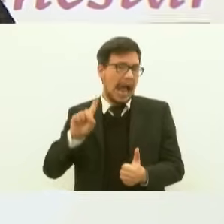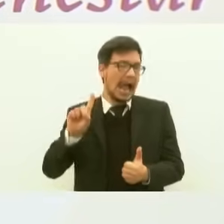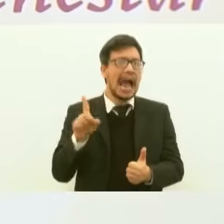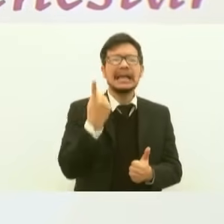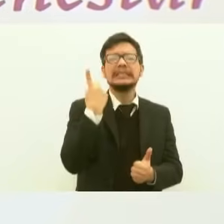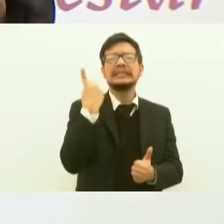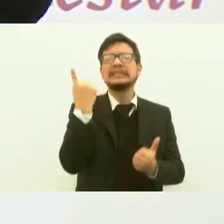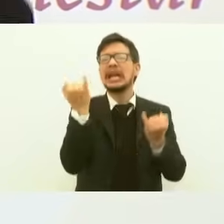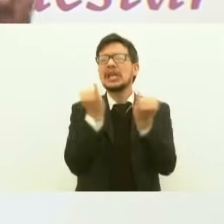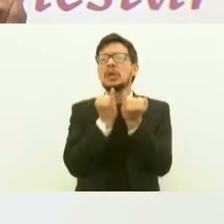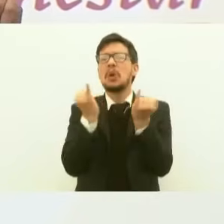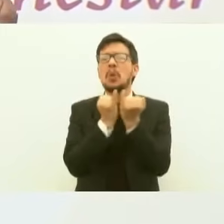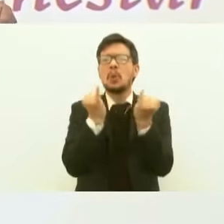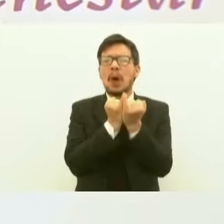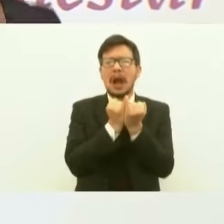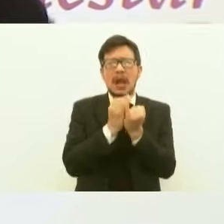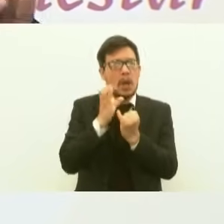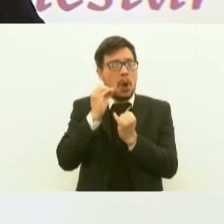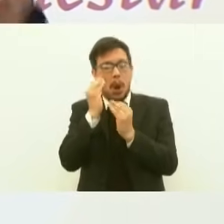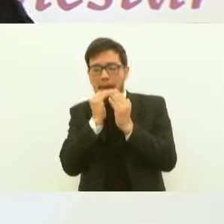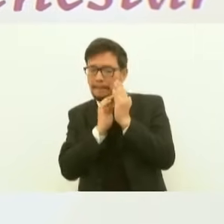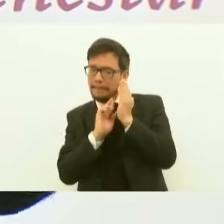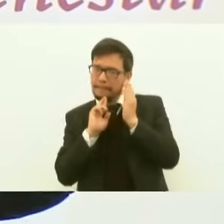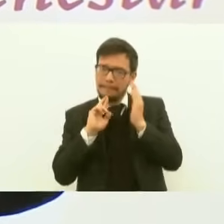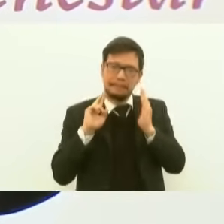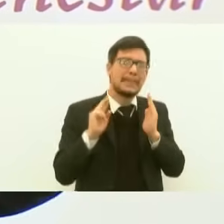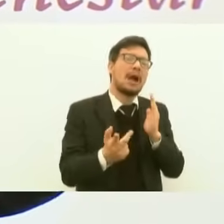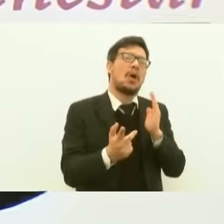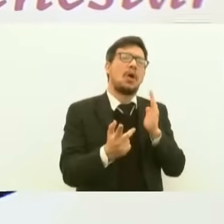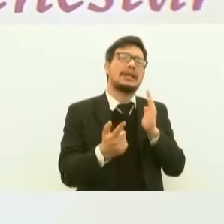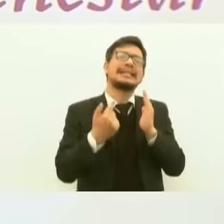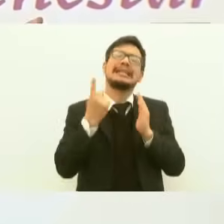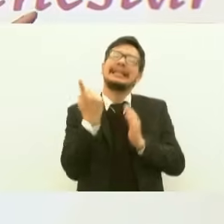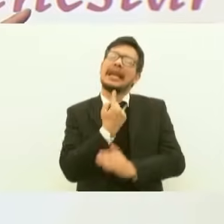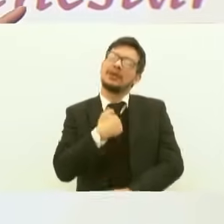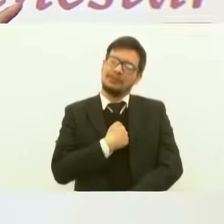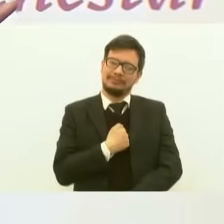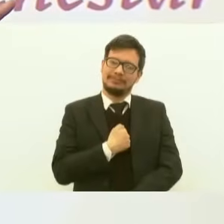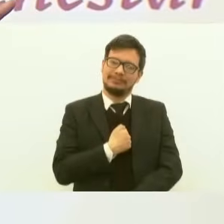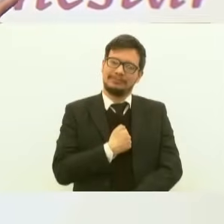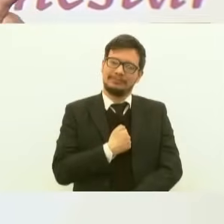y posiblemente mejor que el que les está hablando.